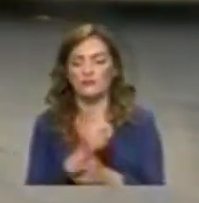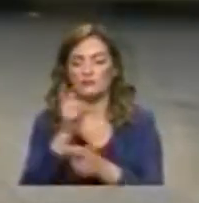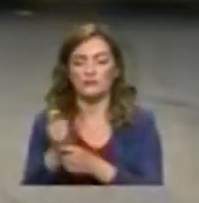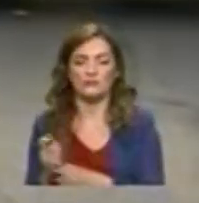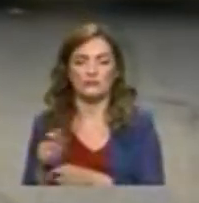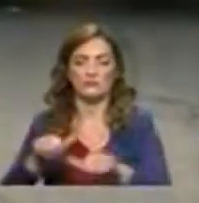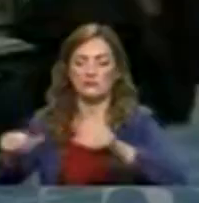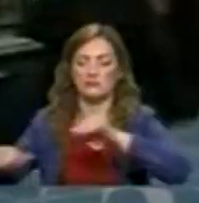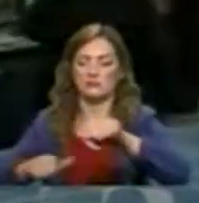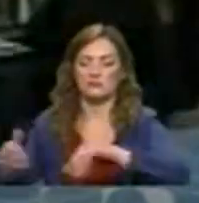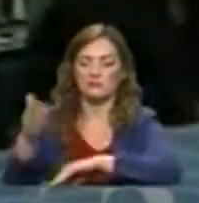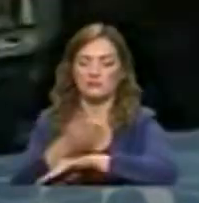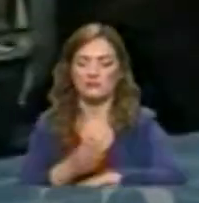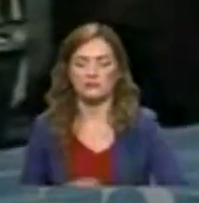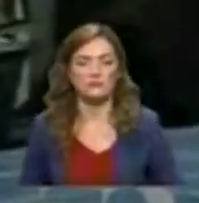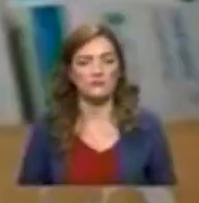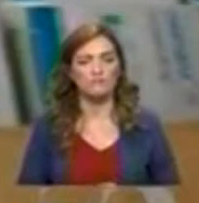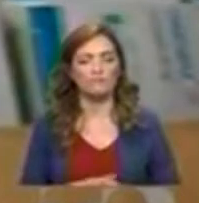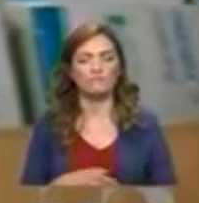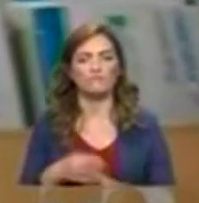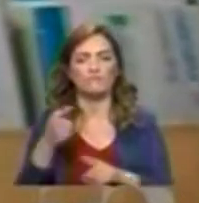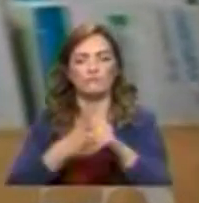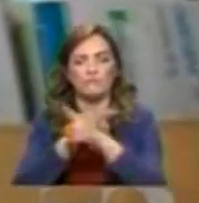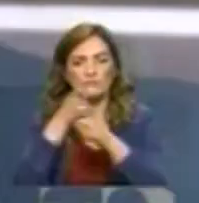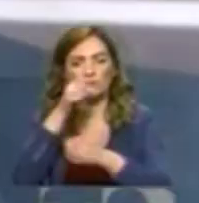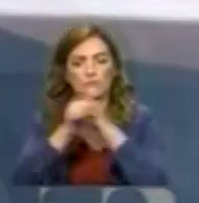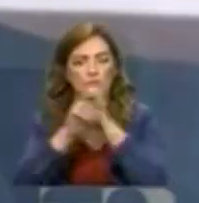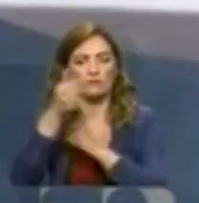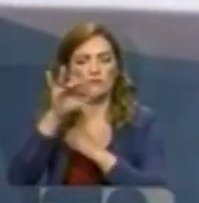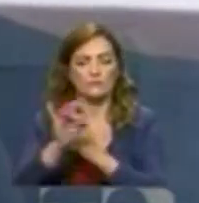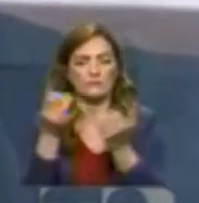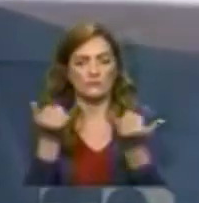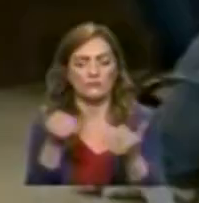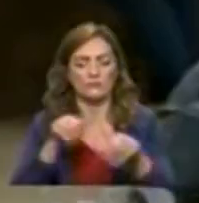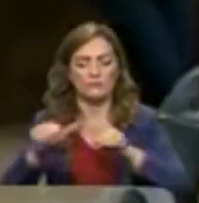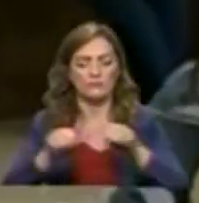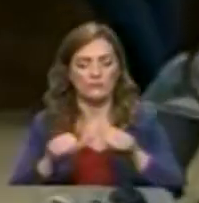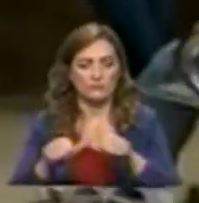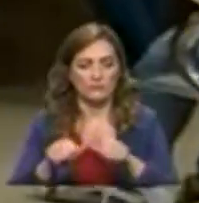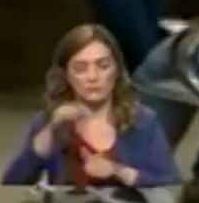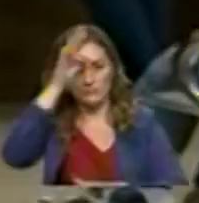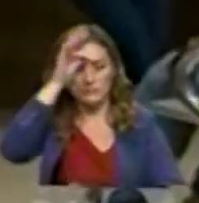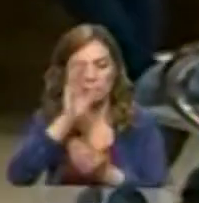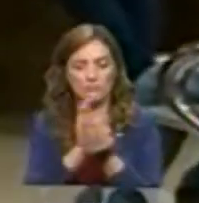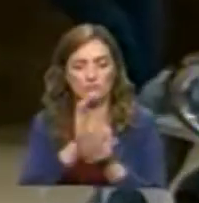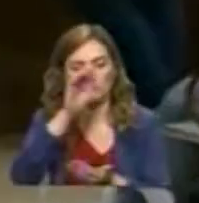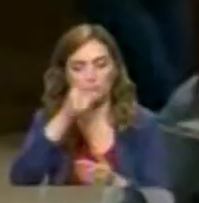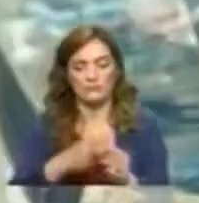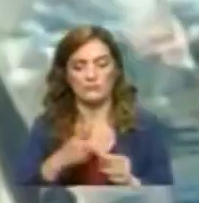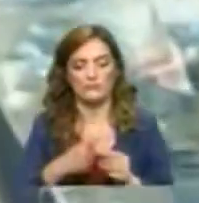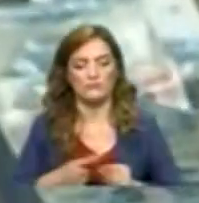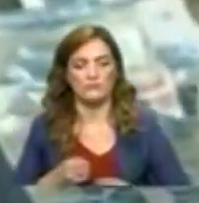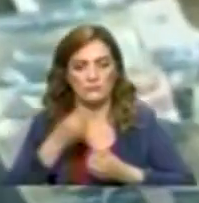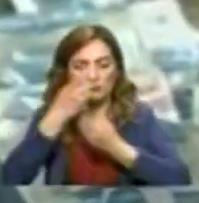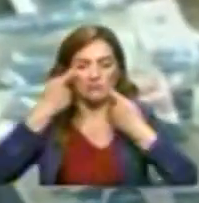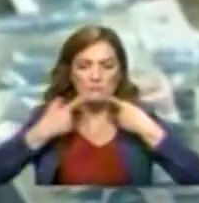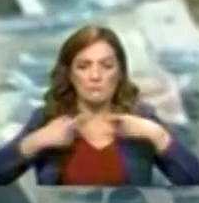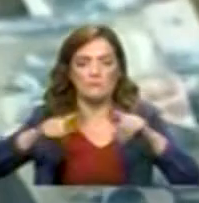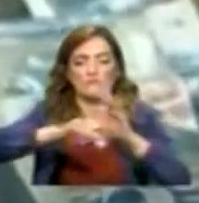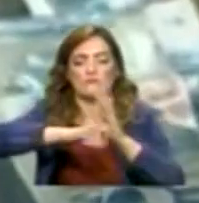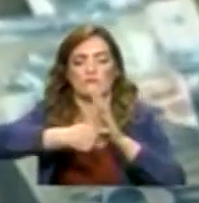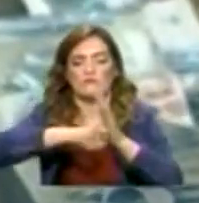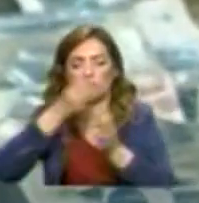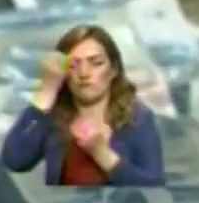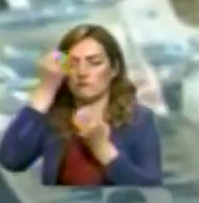por administraciones anteriores. En marzo de 2018, la actual administración del HCAN dio a conocer esta situación a la Contraloría del